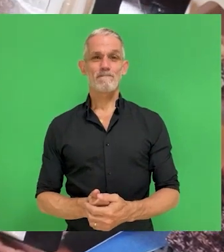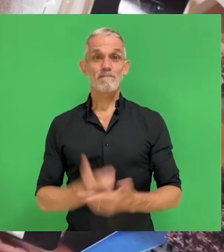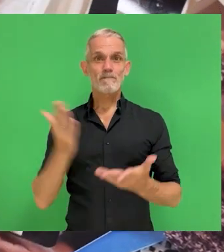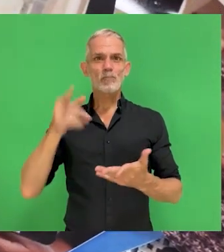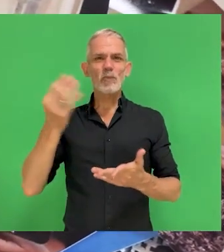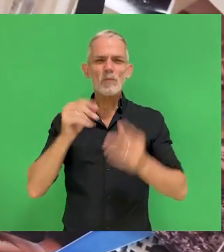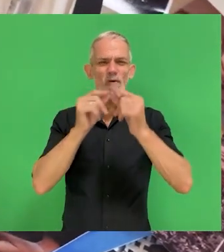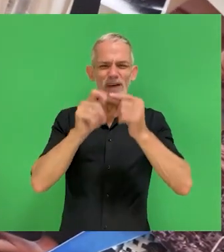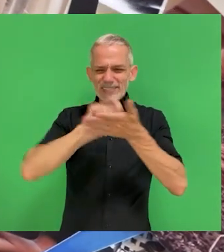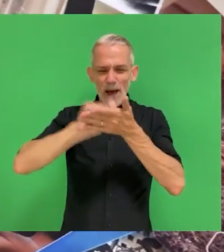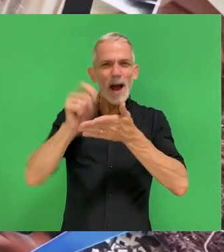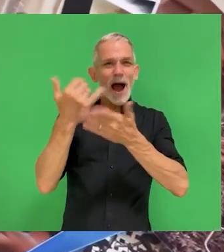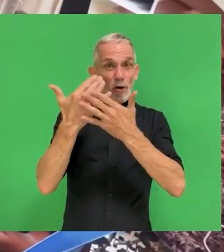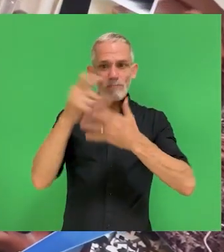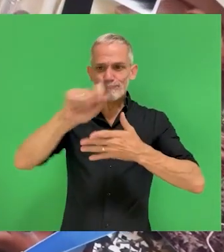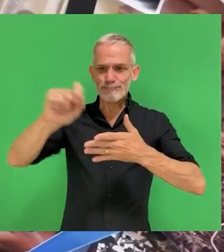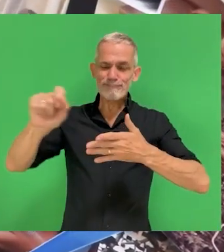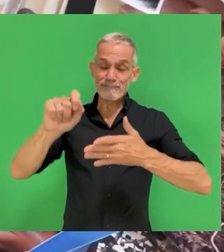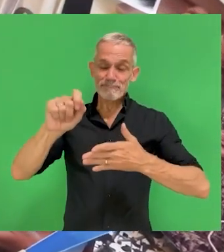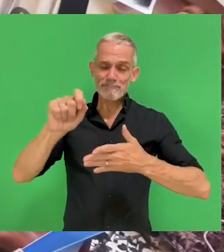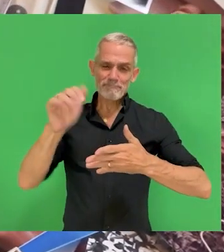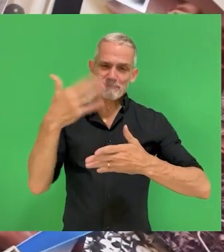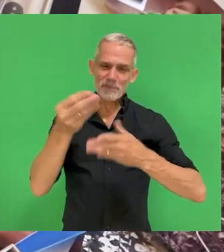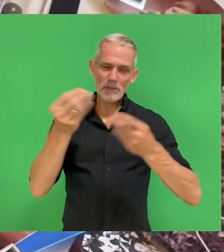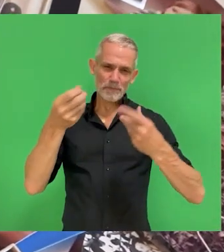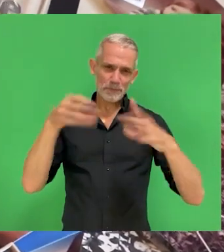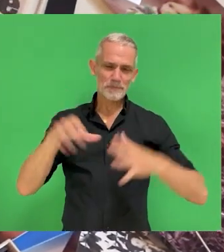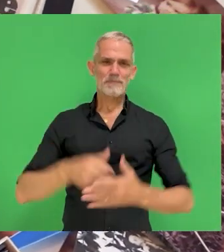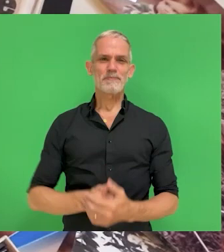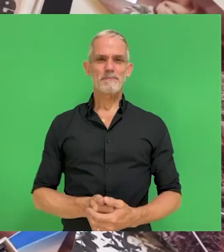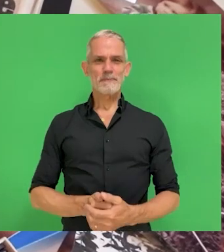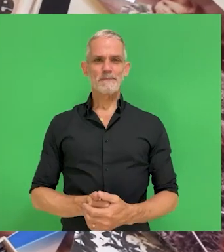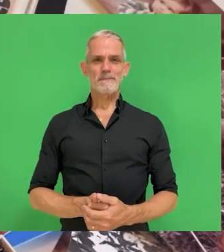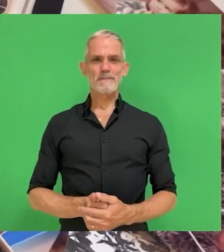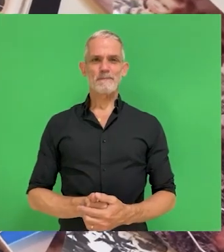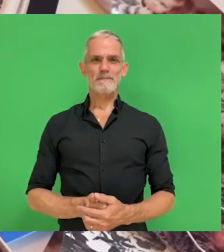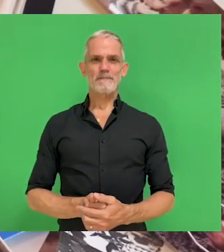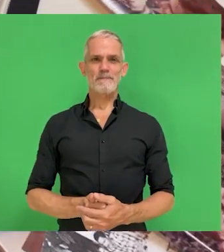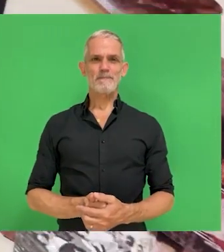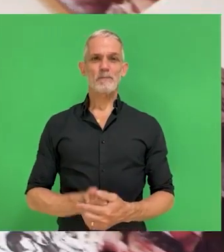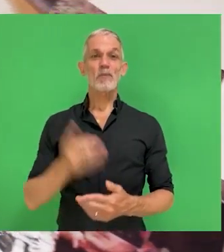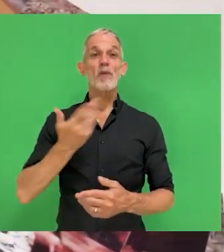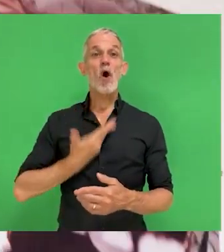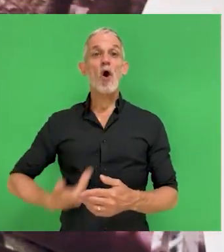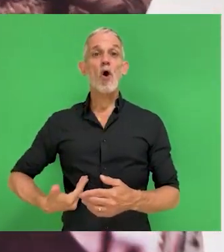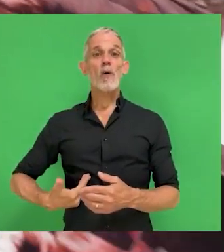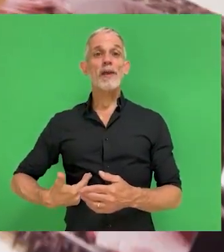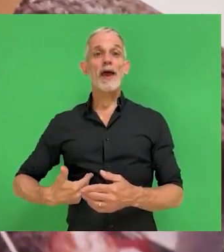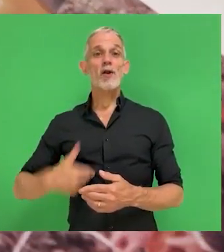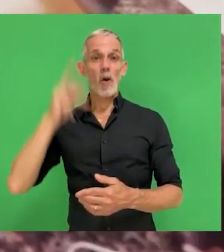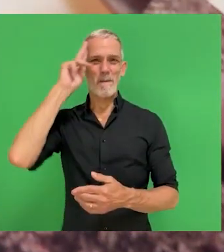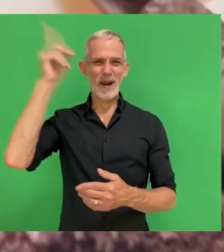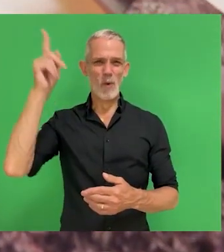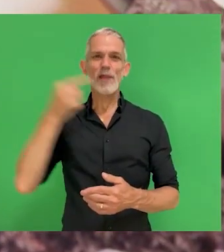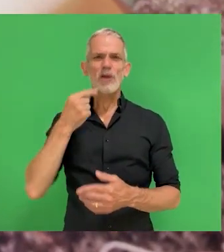Había puesto las fechas y qué sé yo. Gobierno, esto es por el gobierno peruano,